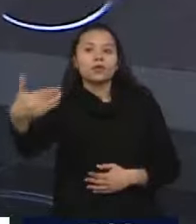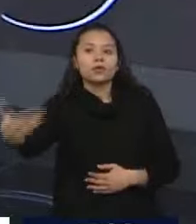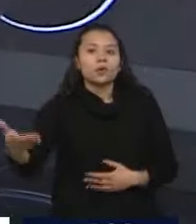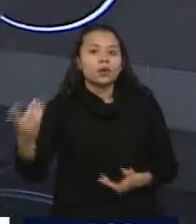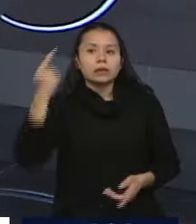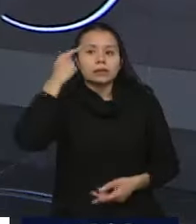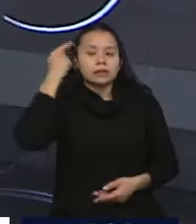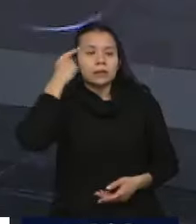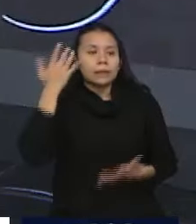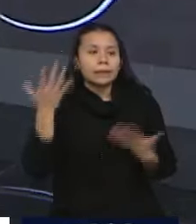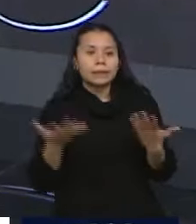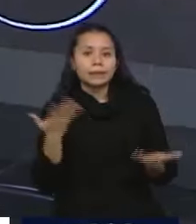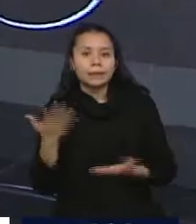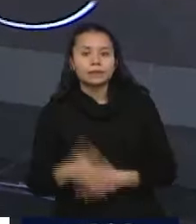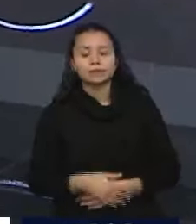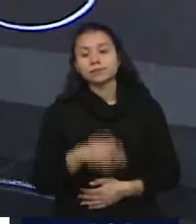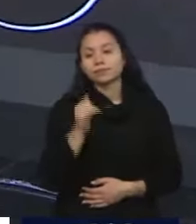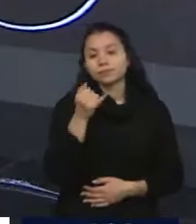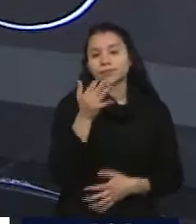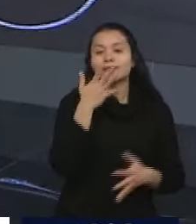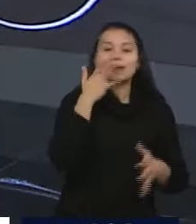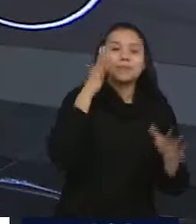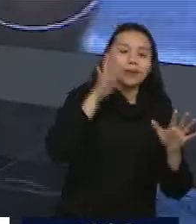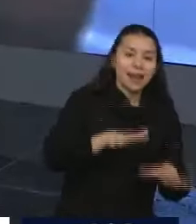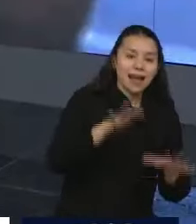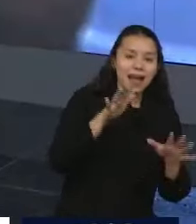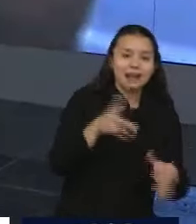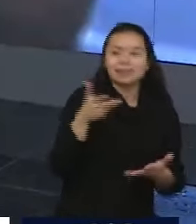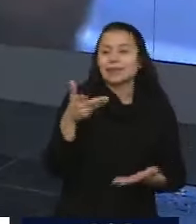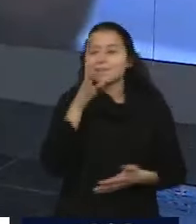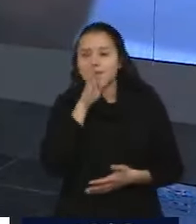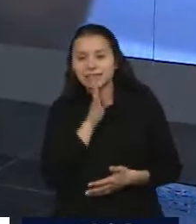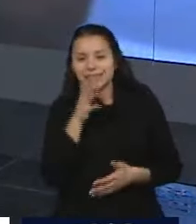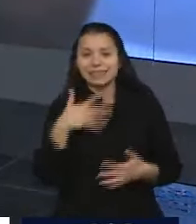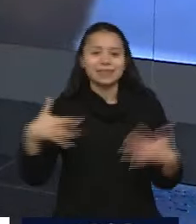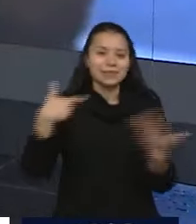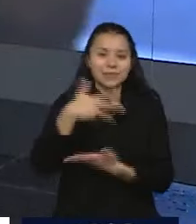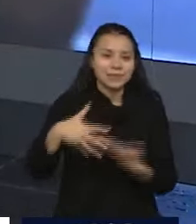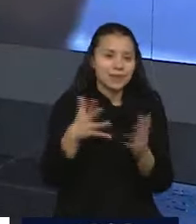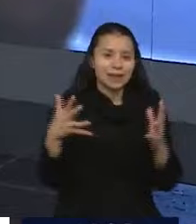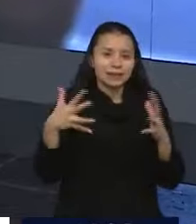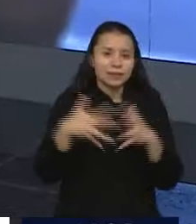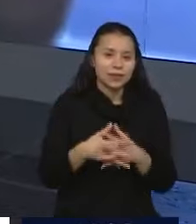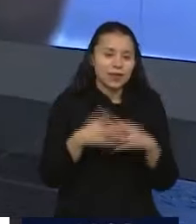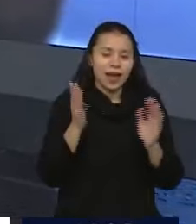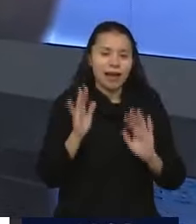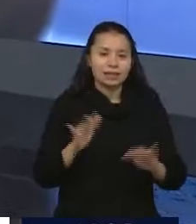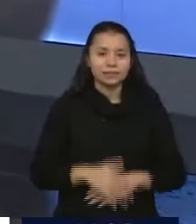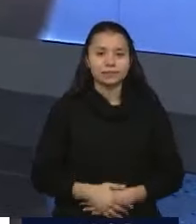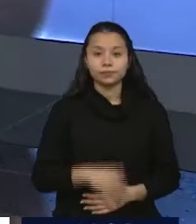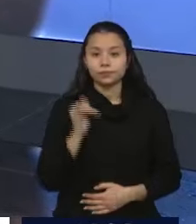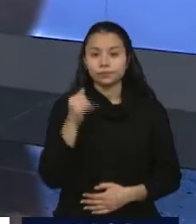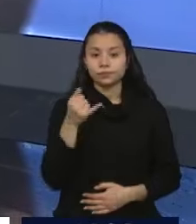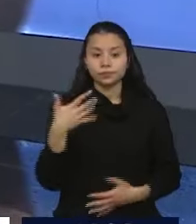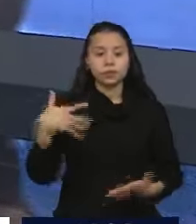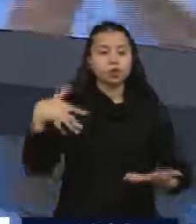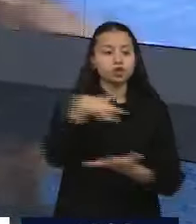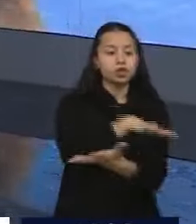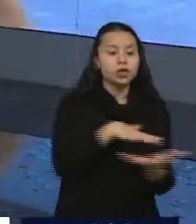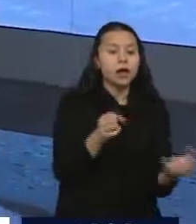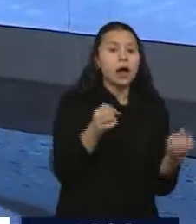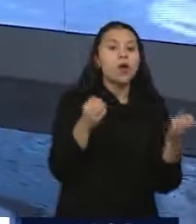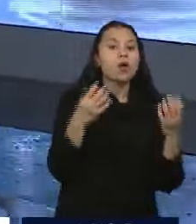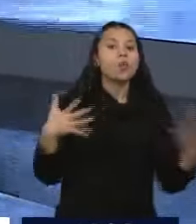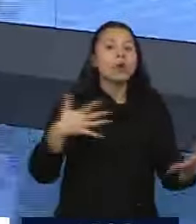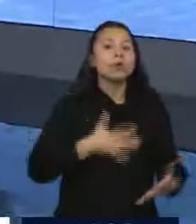y esperanza. Claro, también. Y aquí se conjuga todo. En el humor social de un gobierno que ya va por el noveno mes. Está por cumplir